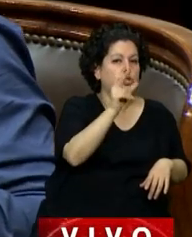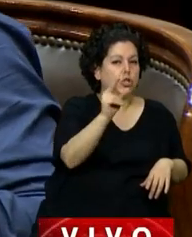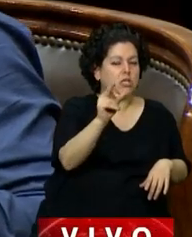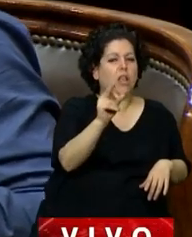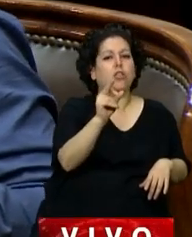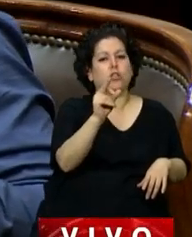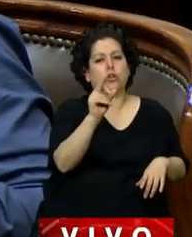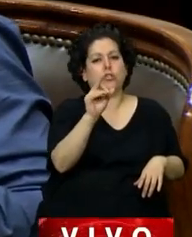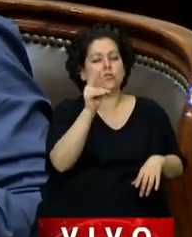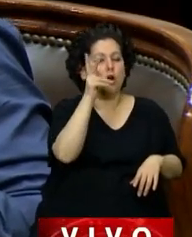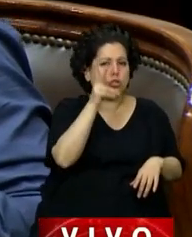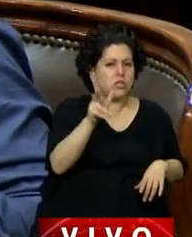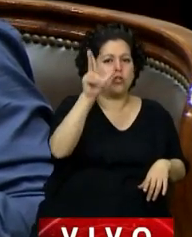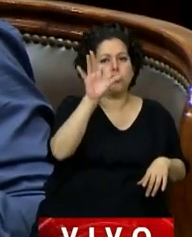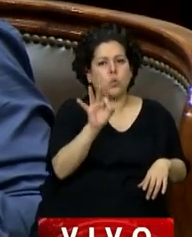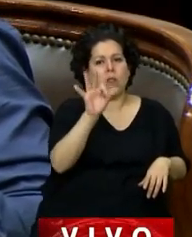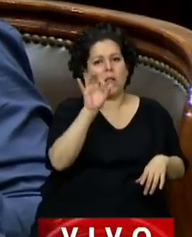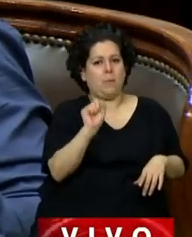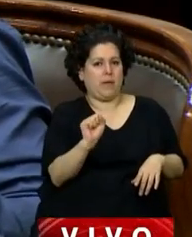57.850 pesos